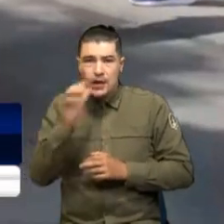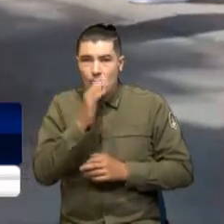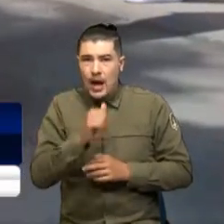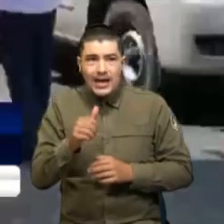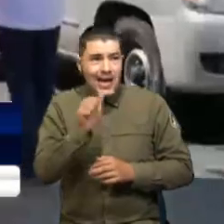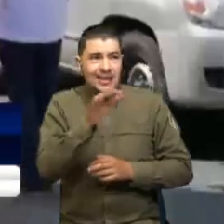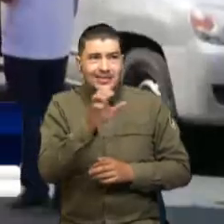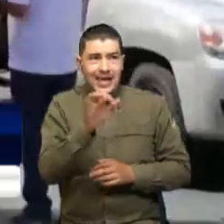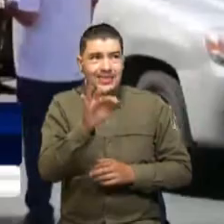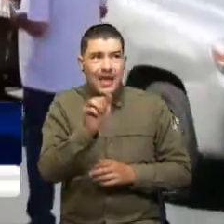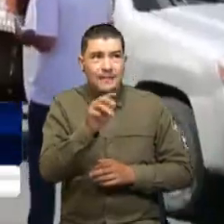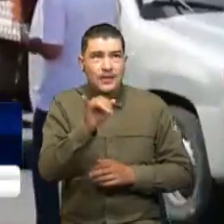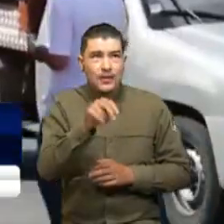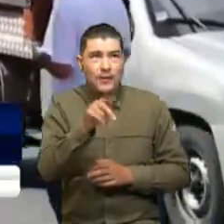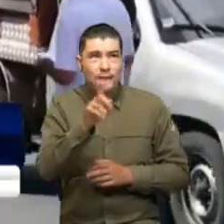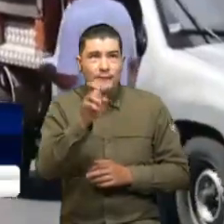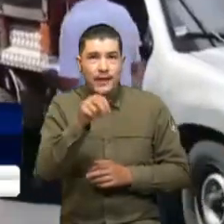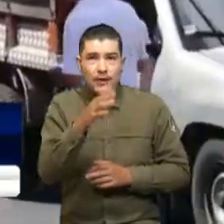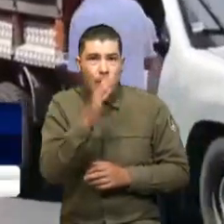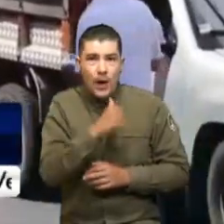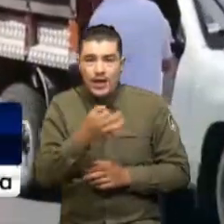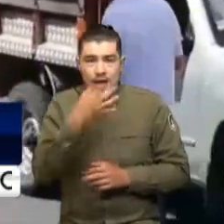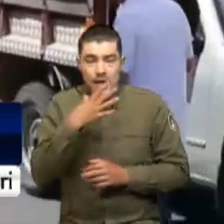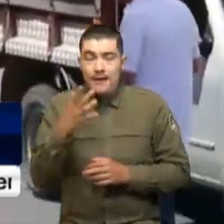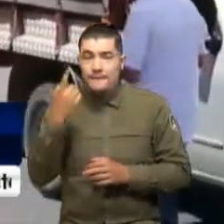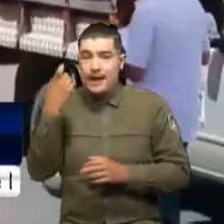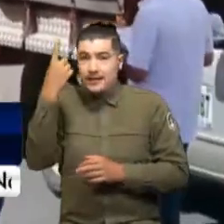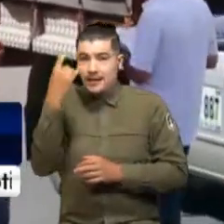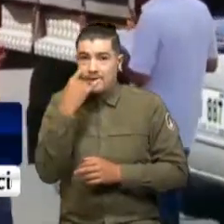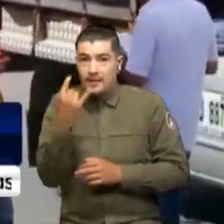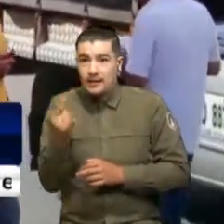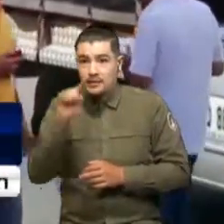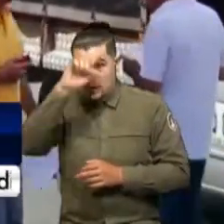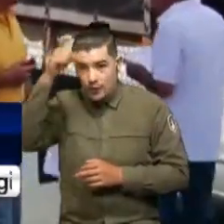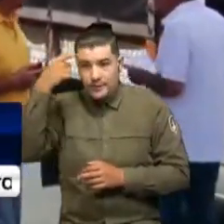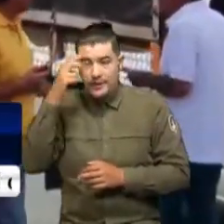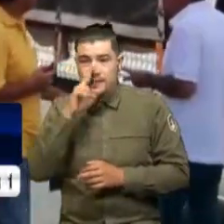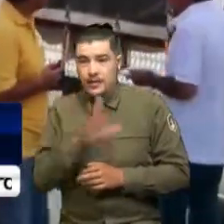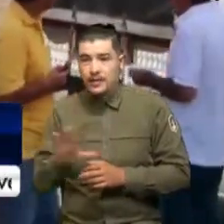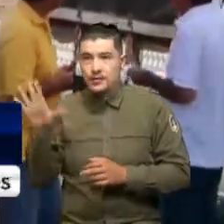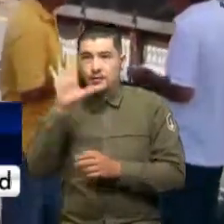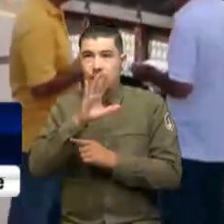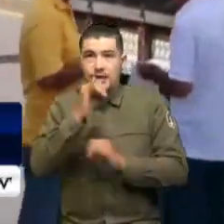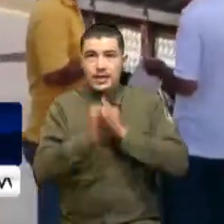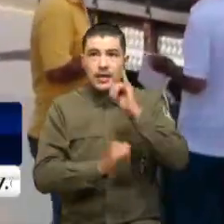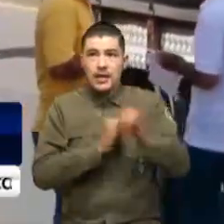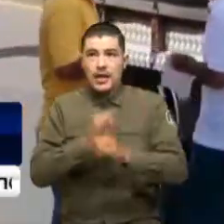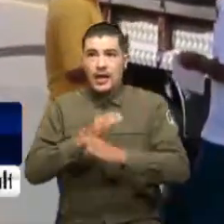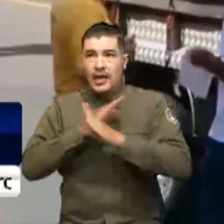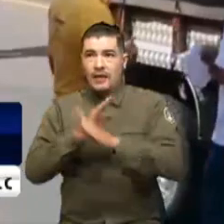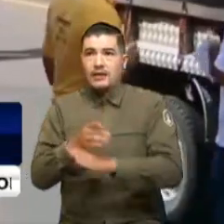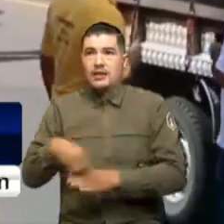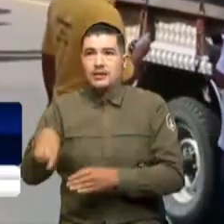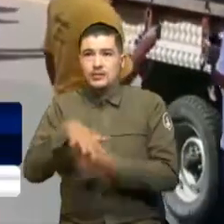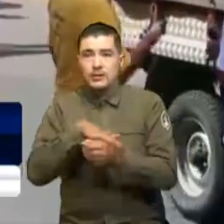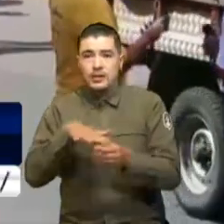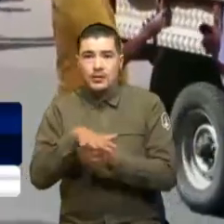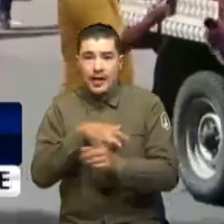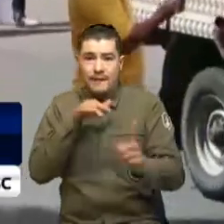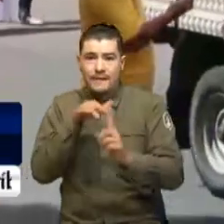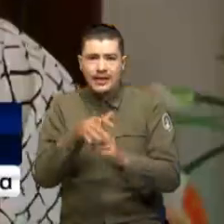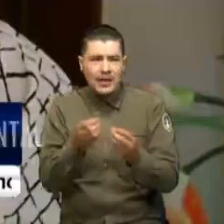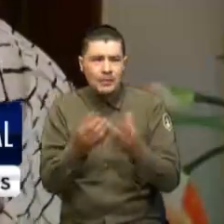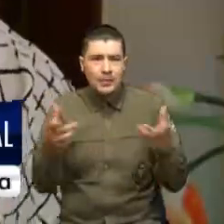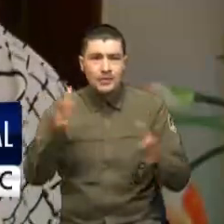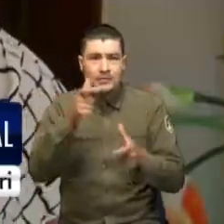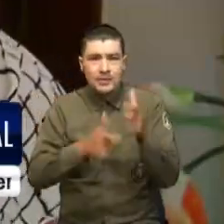sus voceros ha faltado voluntad e interés por parte del gobierno nacional y departamental para evitar esta crisis que afecta a miles de docentes en santander